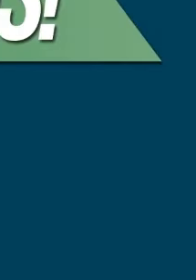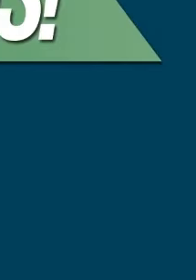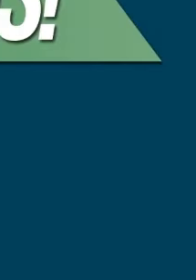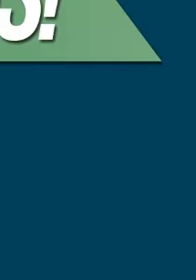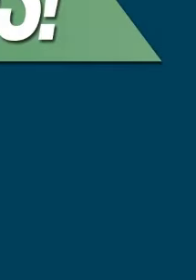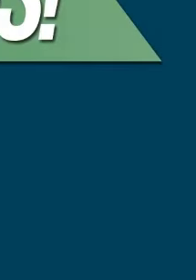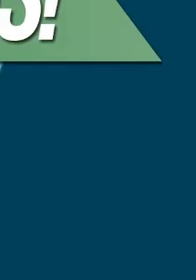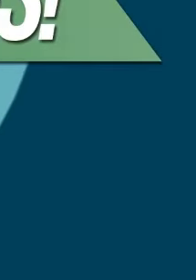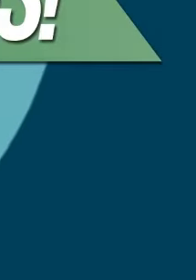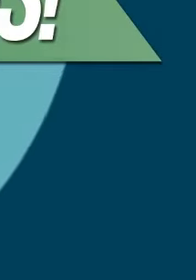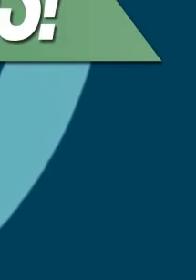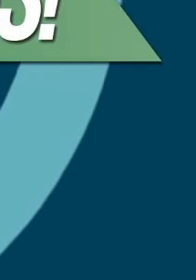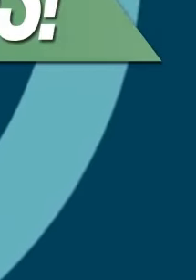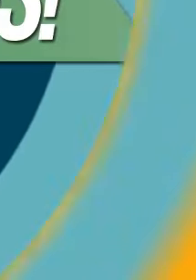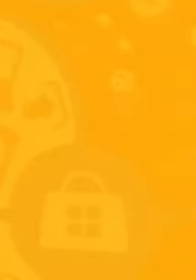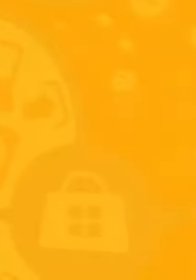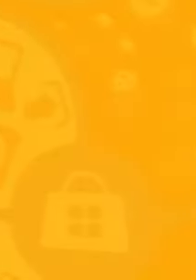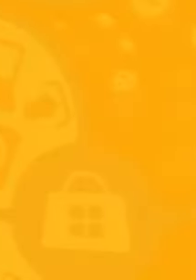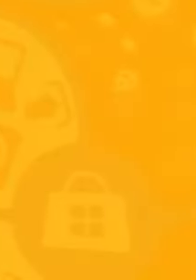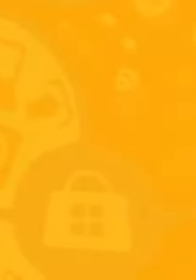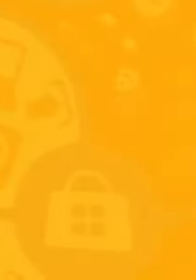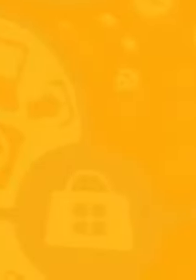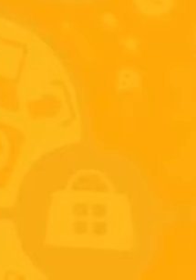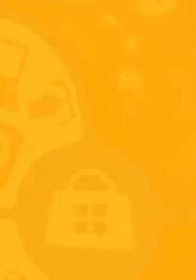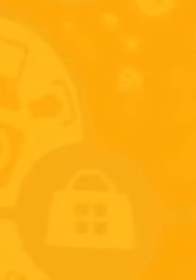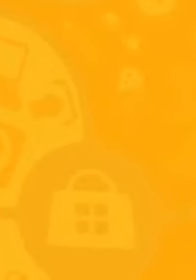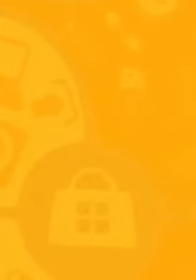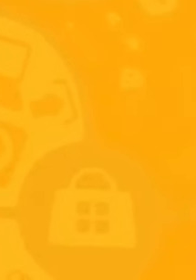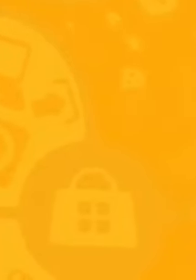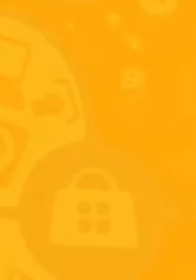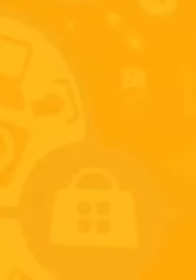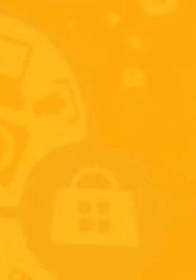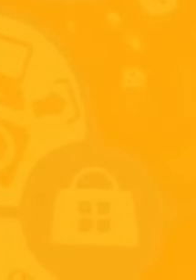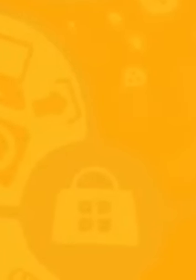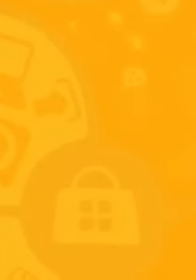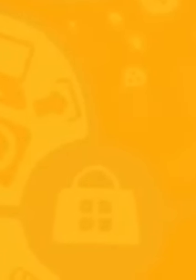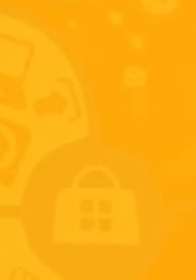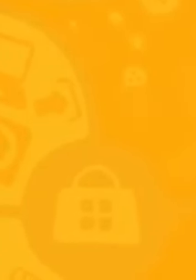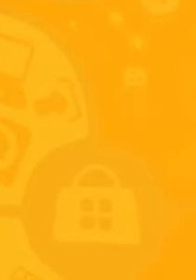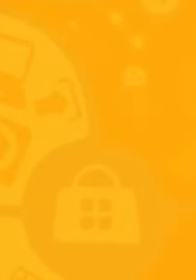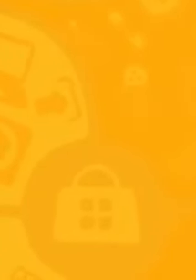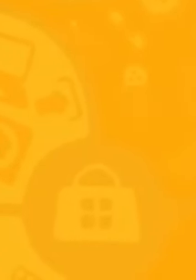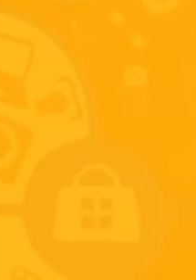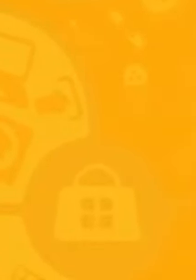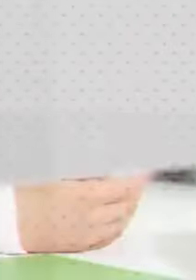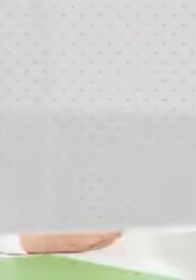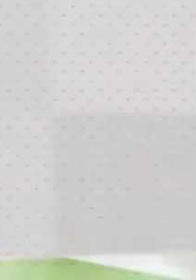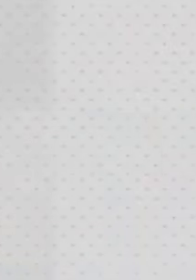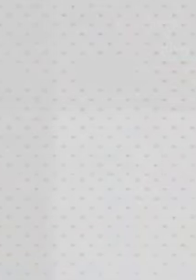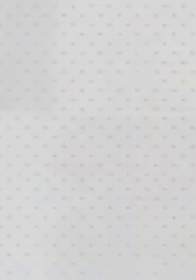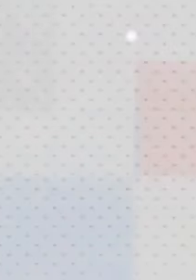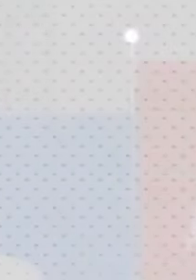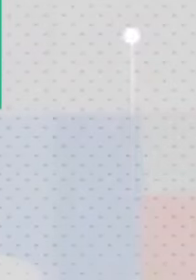mejores resultados. Clasificados Enlace Televisión, para que encuentres todo lo que buscas.